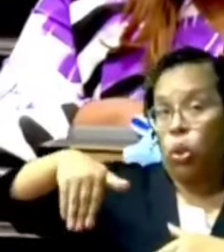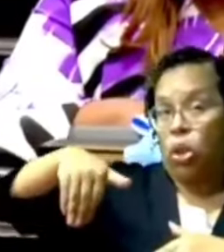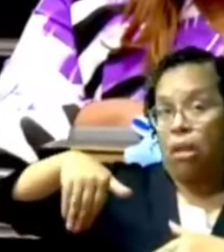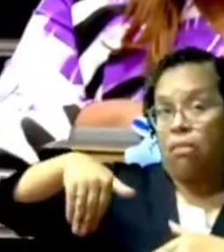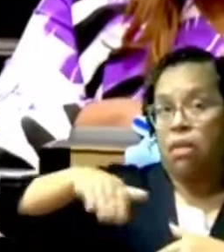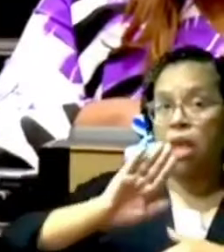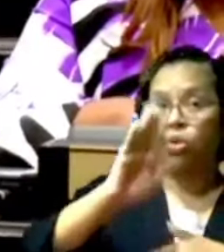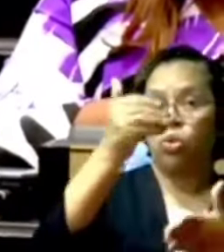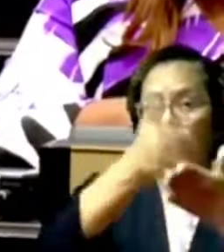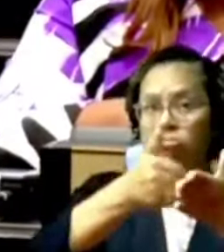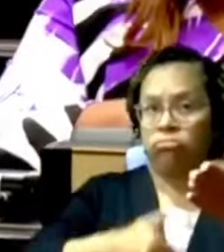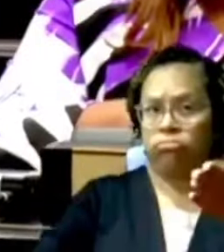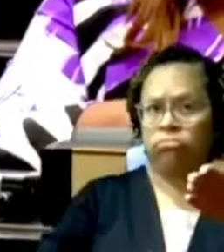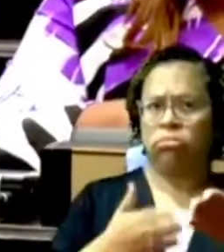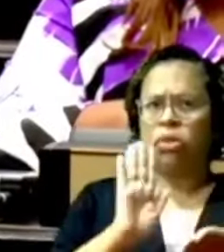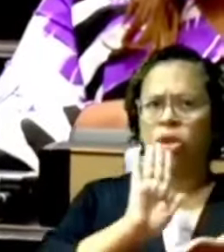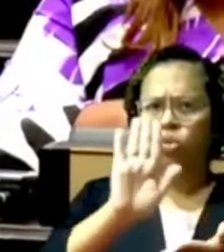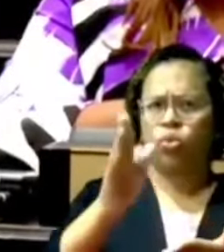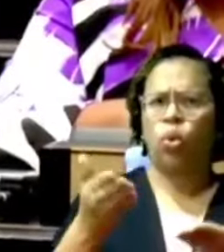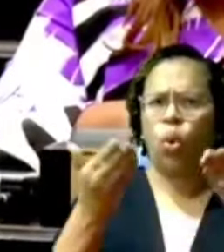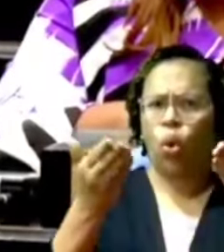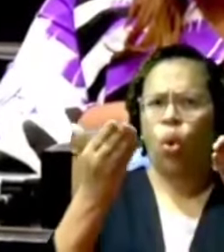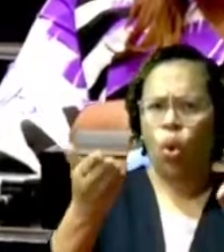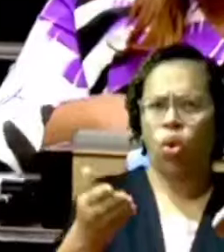el plazo. Así dice que